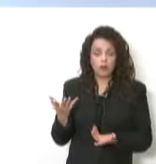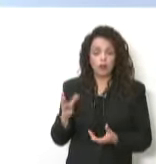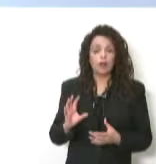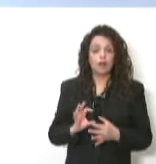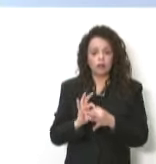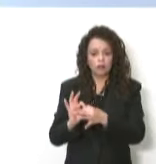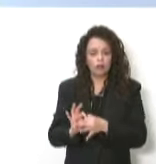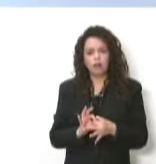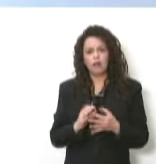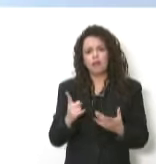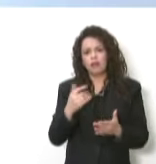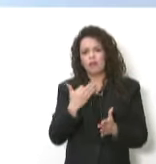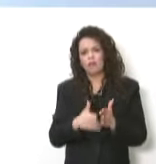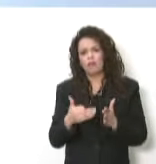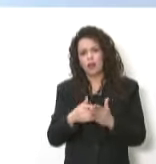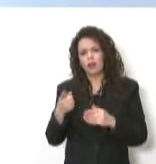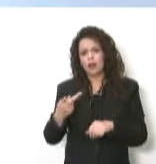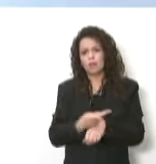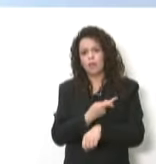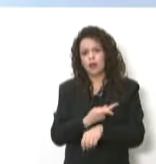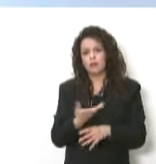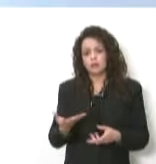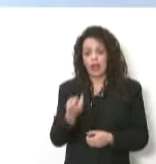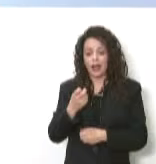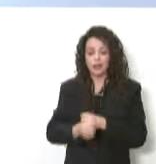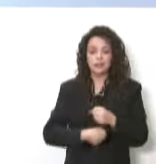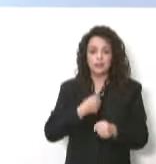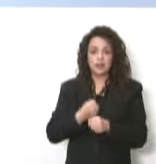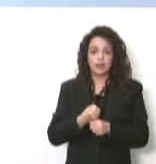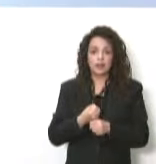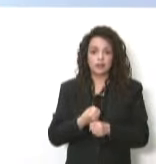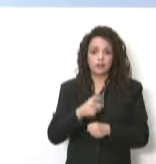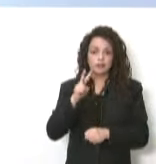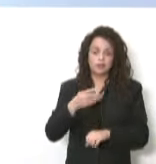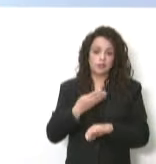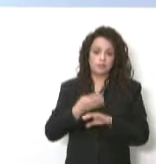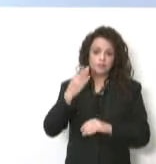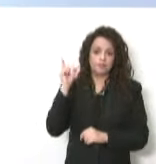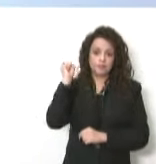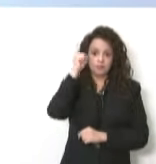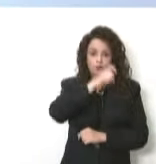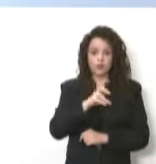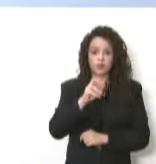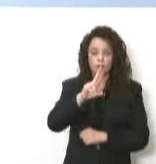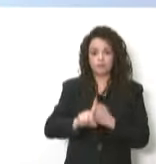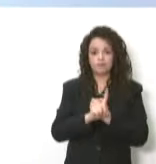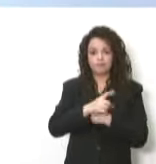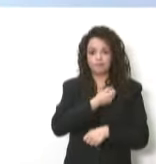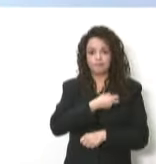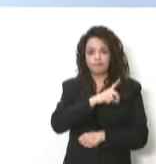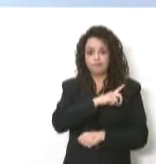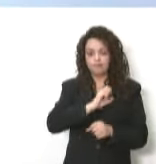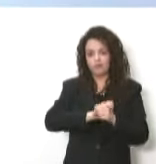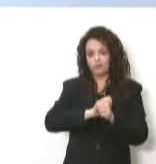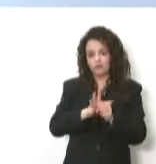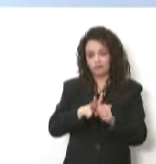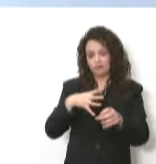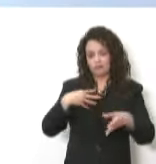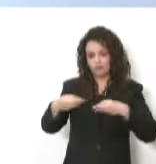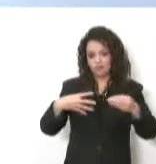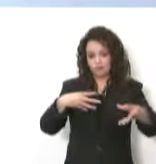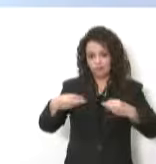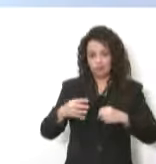que ha caminado este año, tiene sus peculiaridades con esta pandemia. Pero digo, lo comento porque el 7